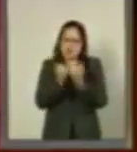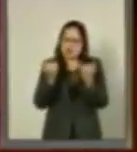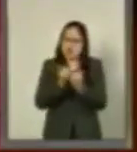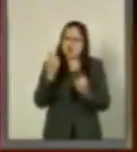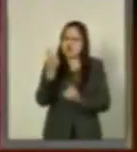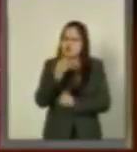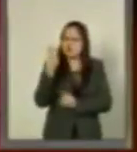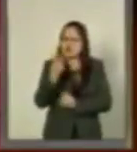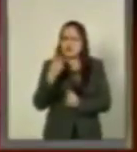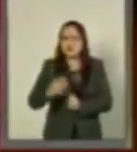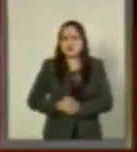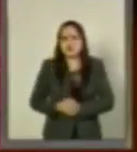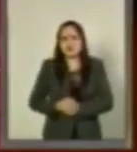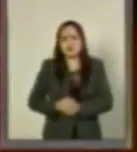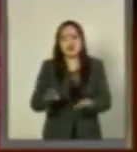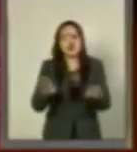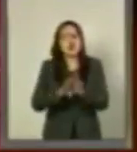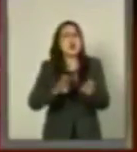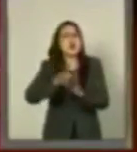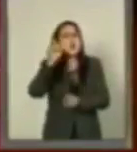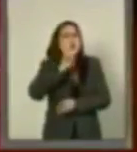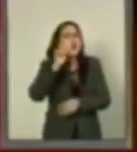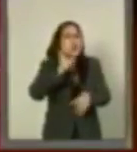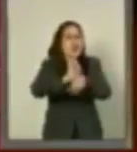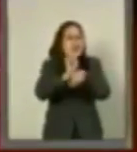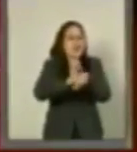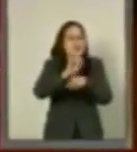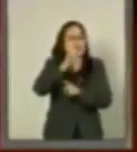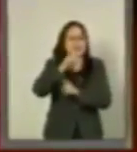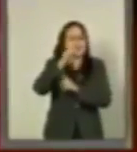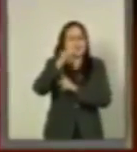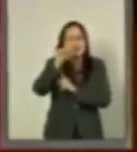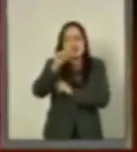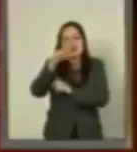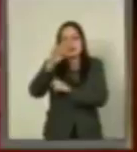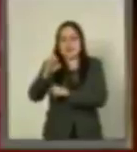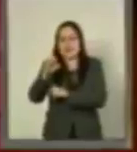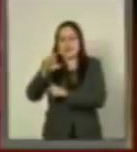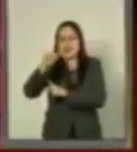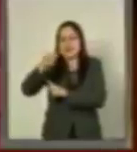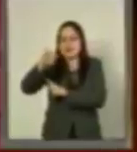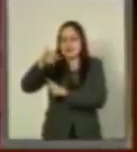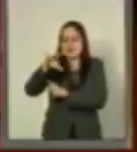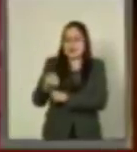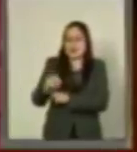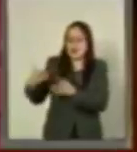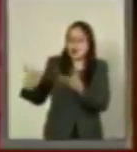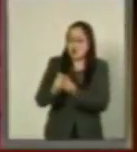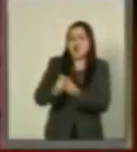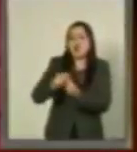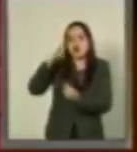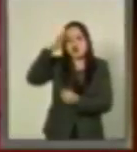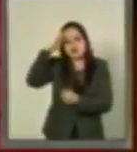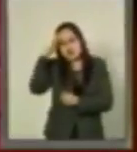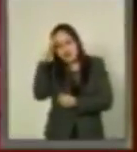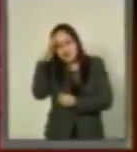entender cómo Kate del Castillo se pudo juntar con el Chapo Guzmán y las fuerzas de la